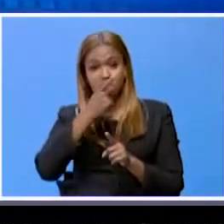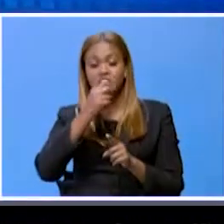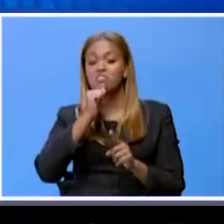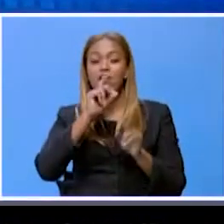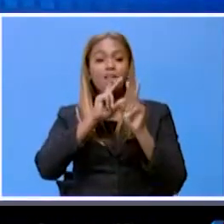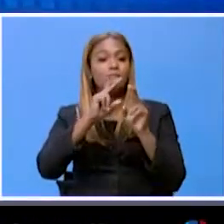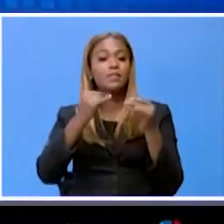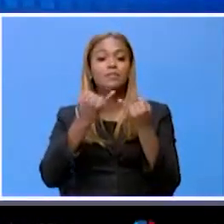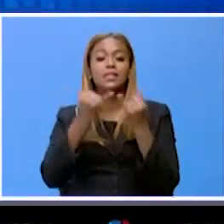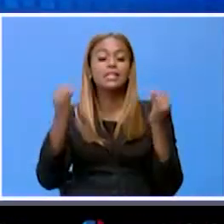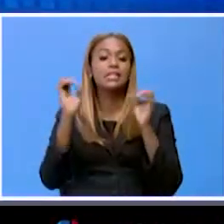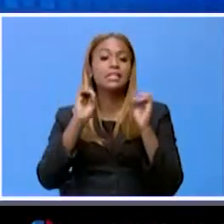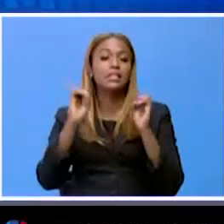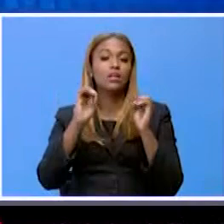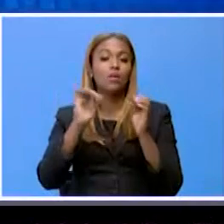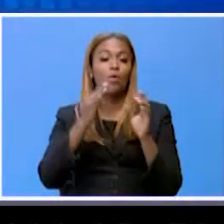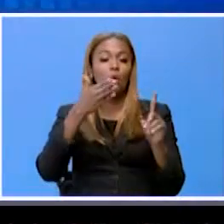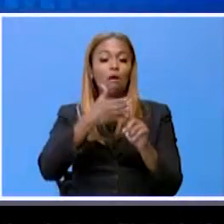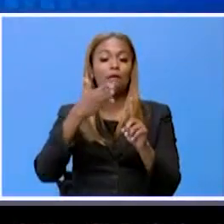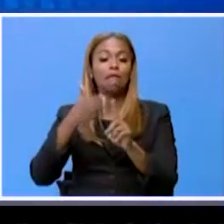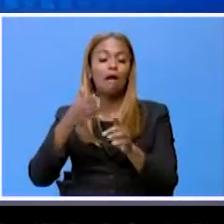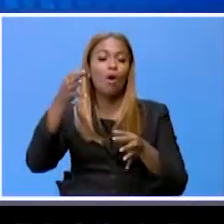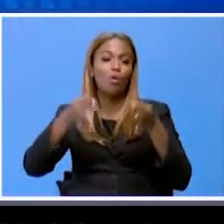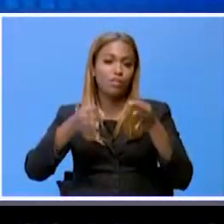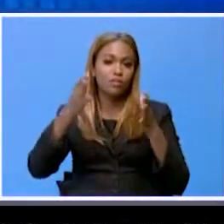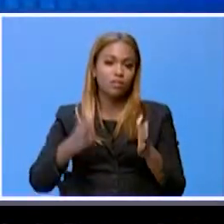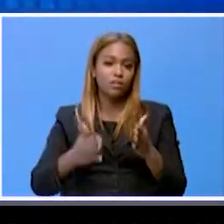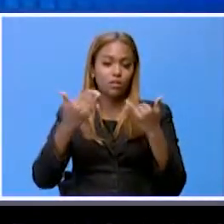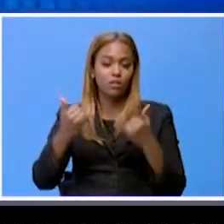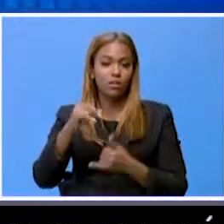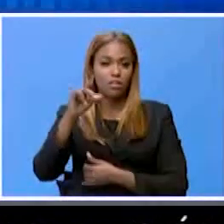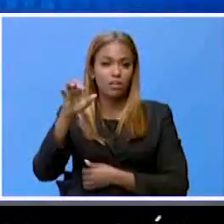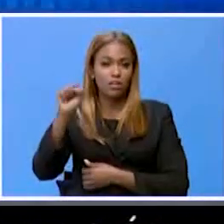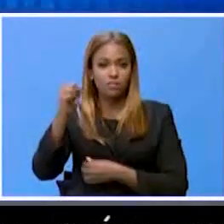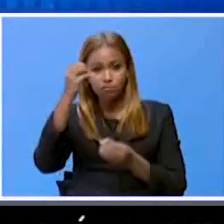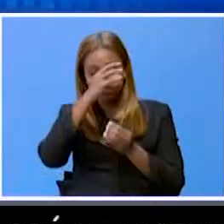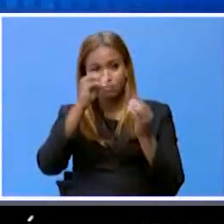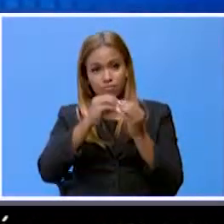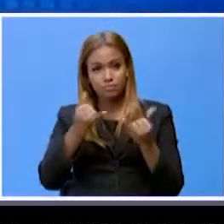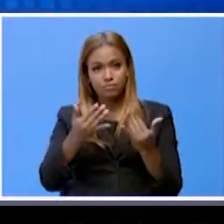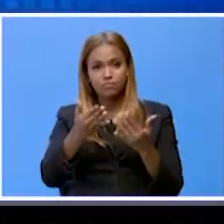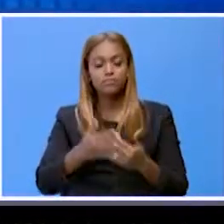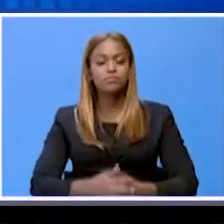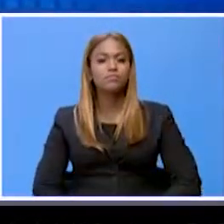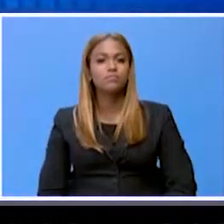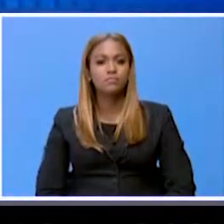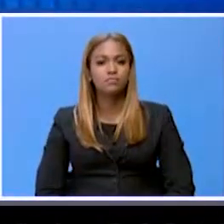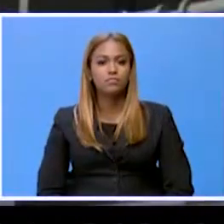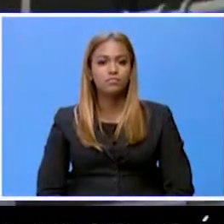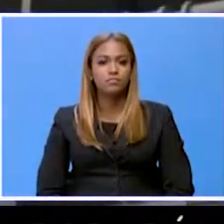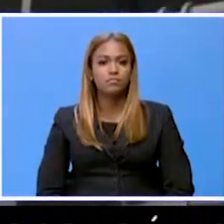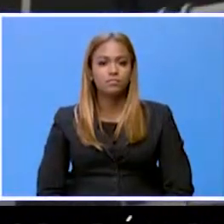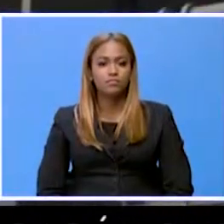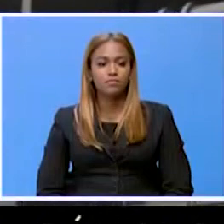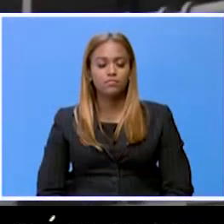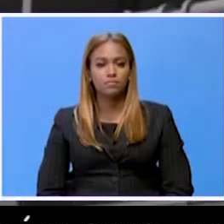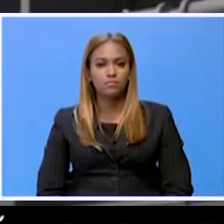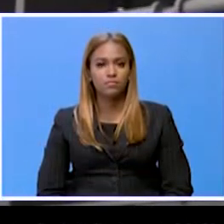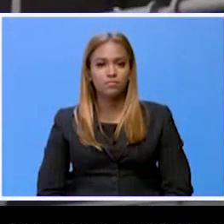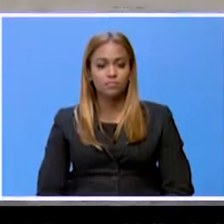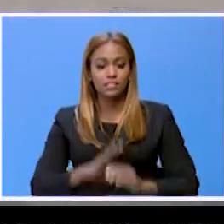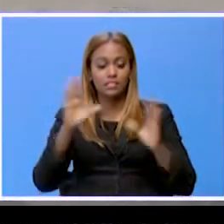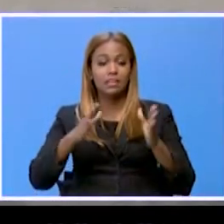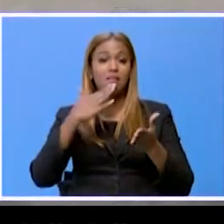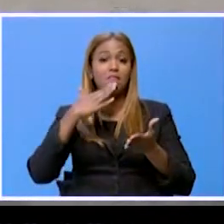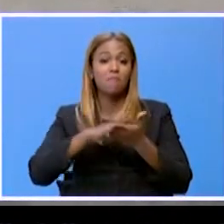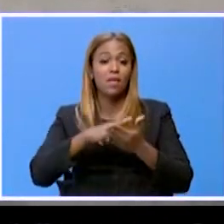respetó la independencia e imparcialidad judicial. Nuestra compañera Denise Larrauri nos cuenta los detalles. La corrupción